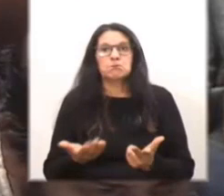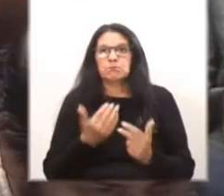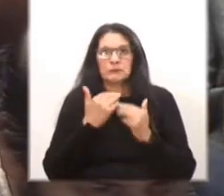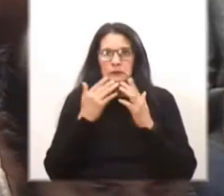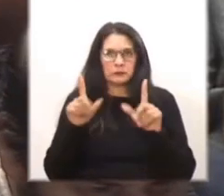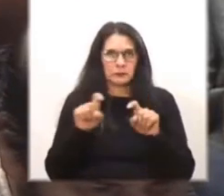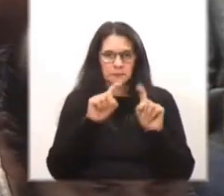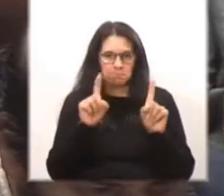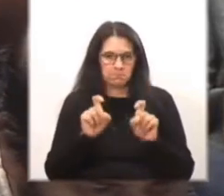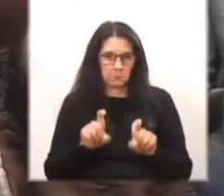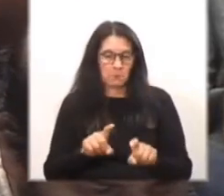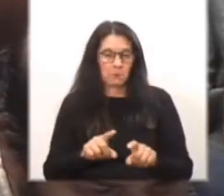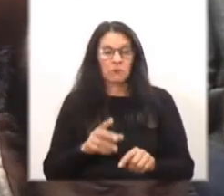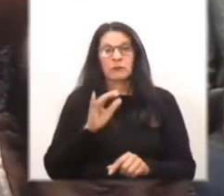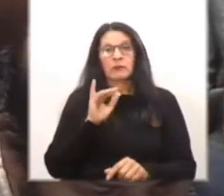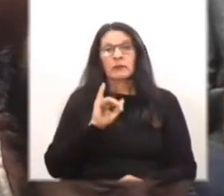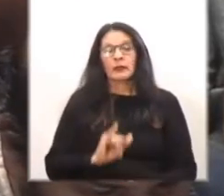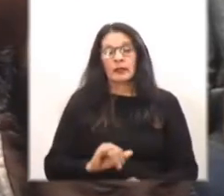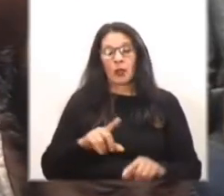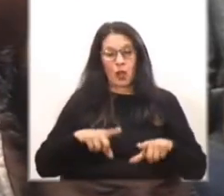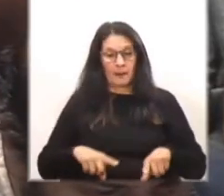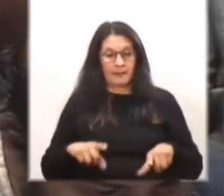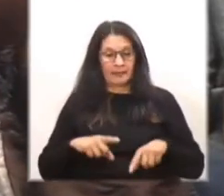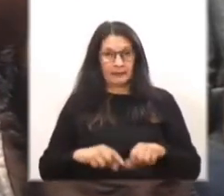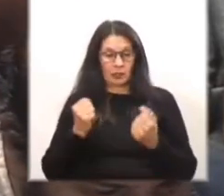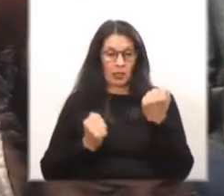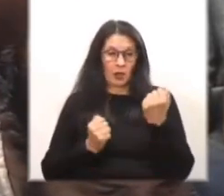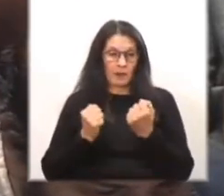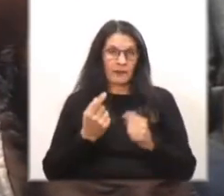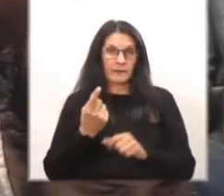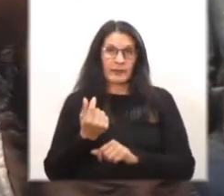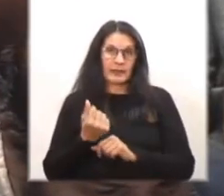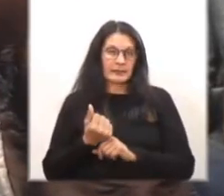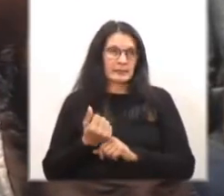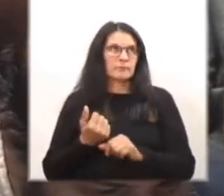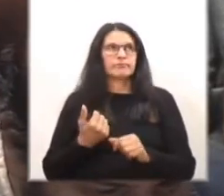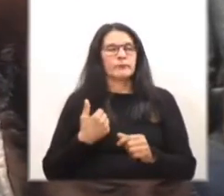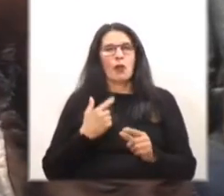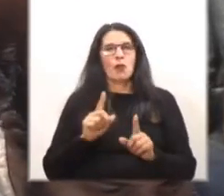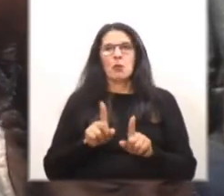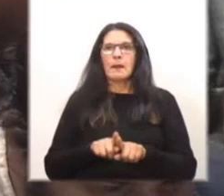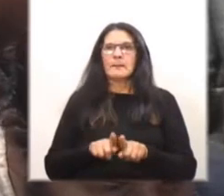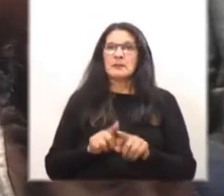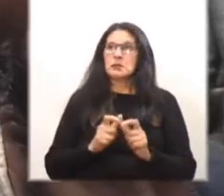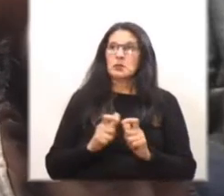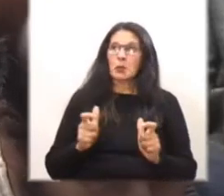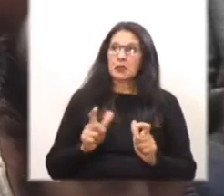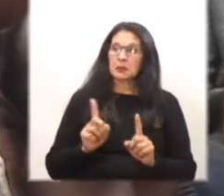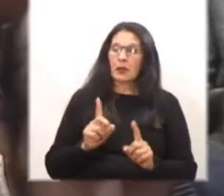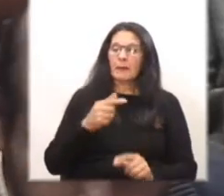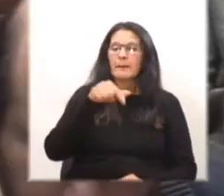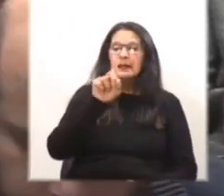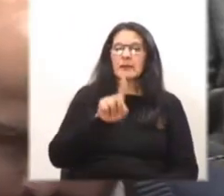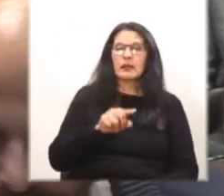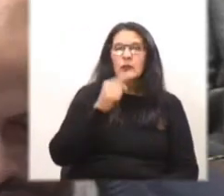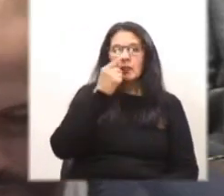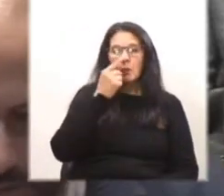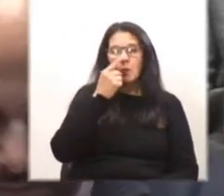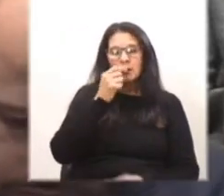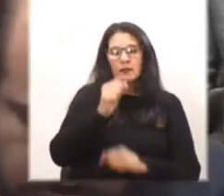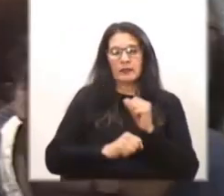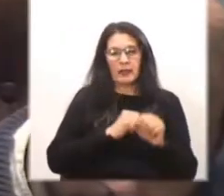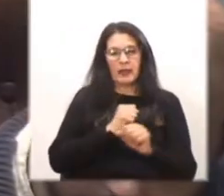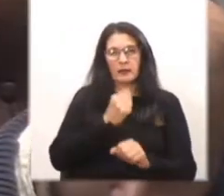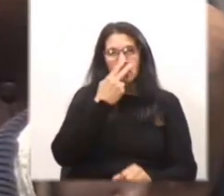Y con el Ministerio de Economía y Finanzas no corrimos la misma suerte. El 1 de junio del año